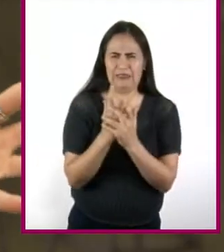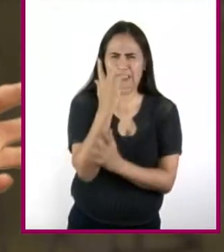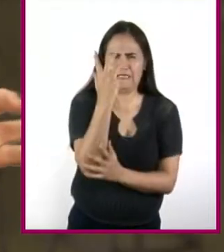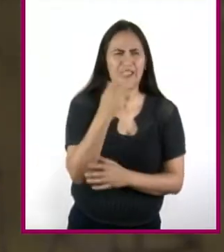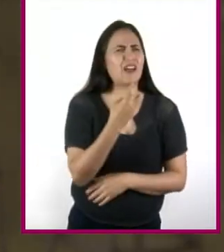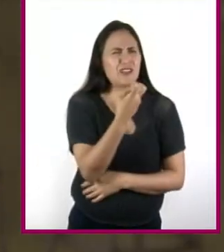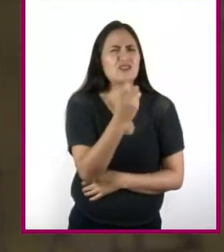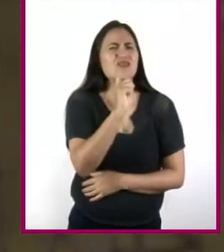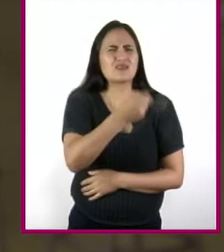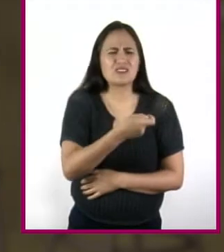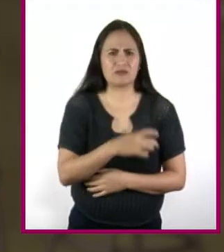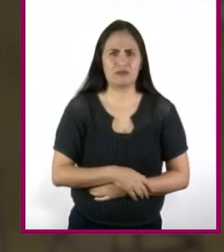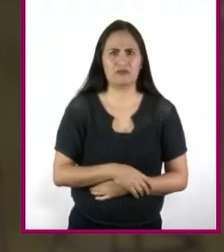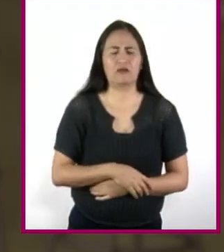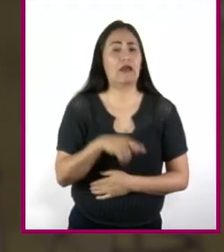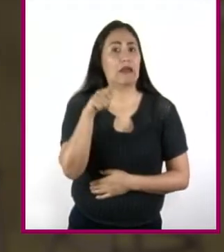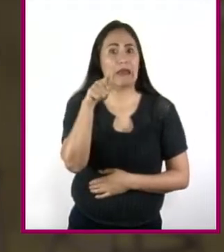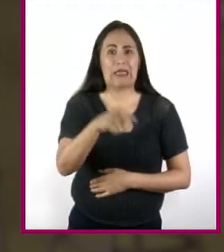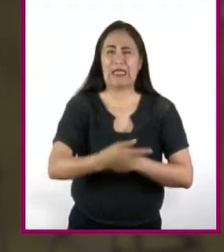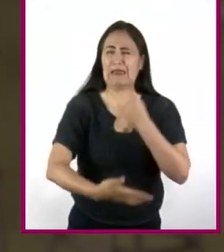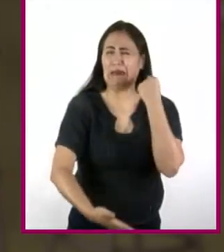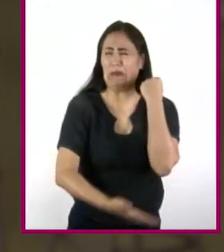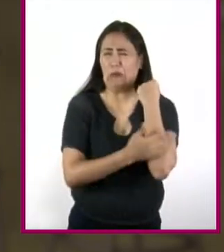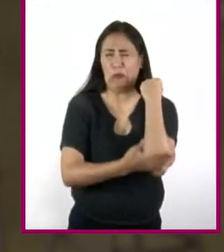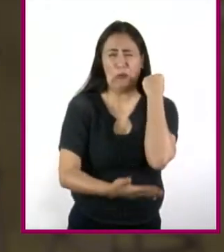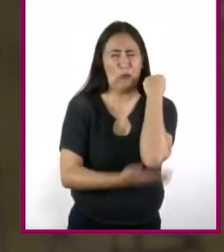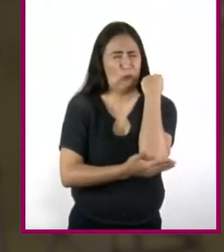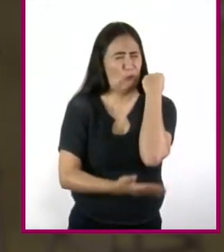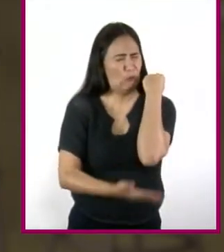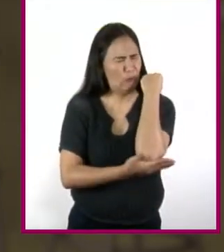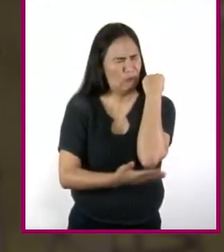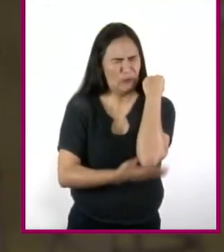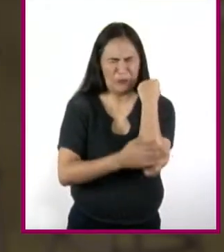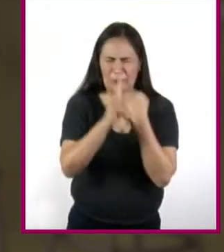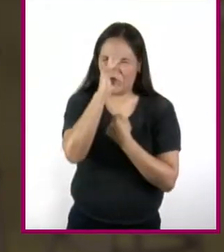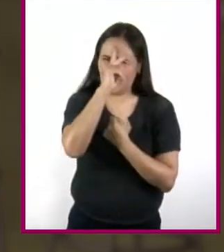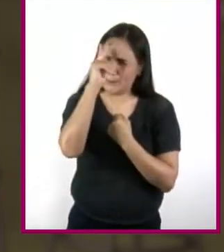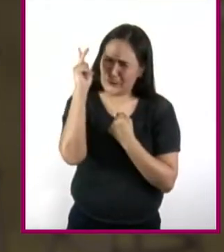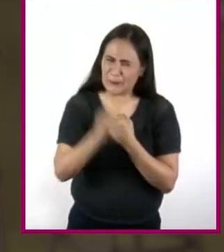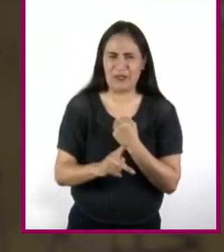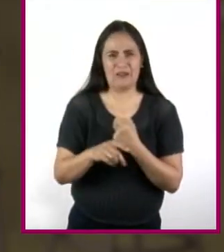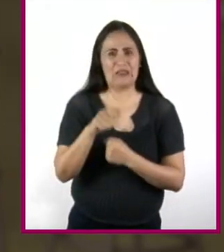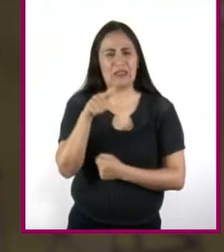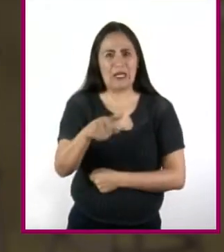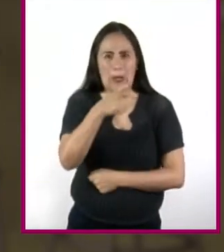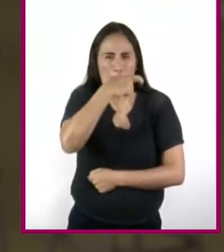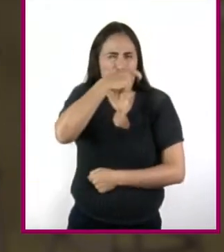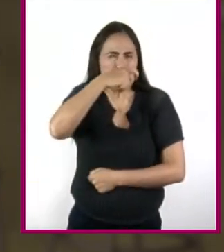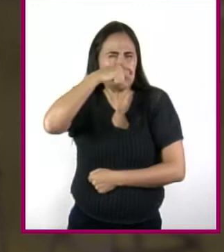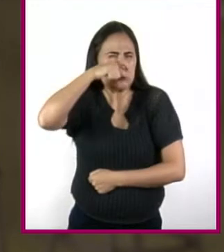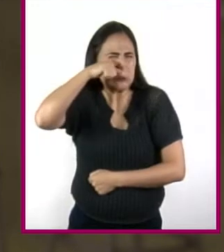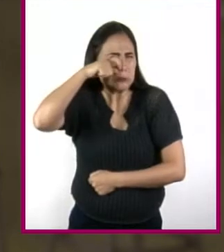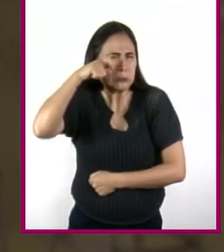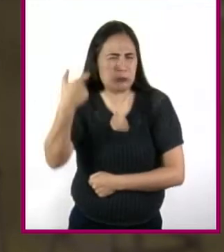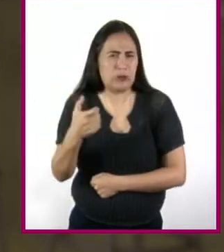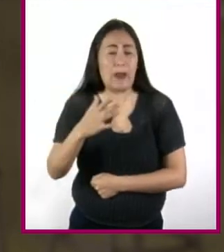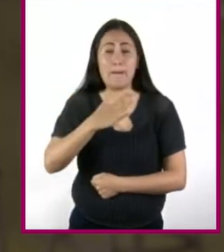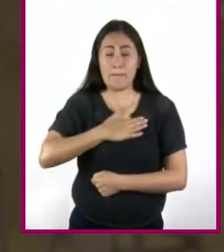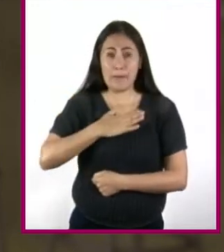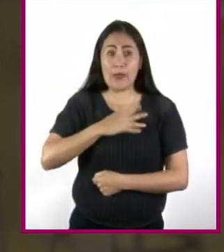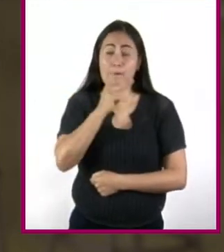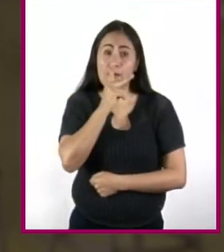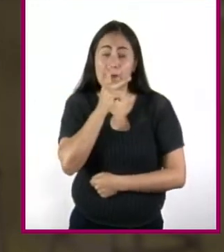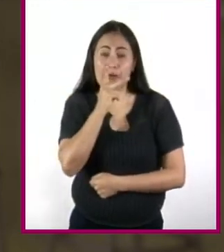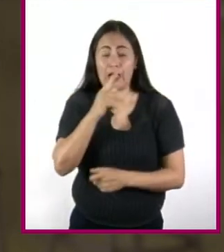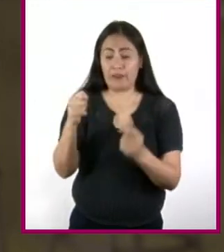ya. Era codo, lo que se dice codo. Era bien avaricioso, pues. A mi papá y a mis tíos cuando